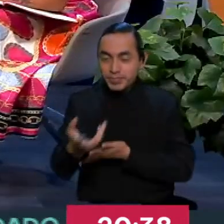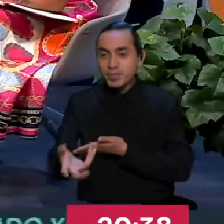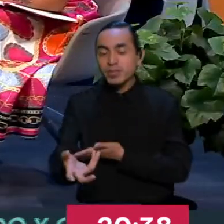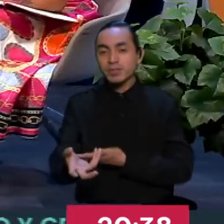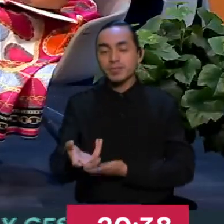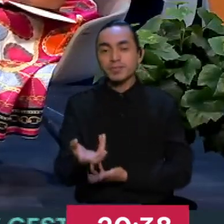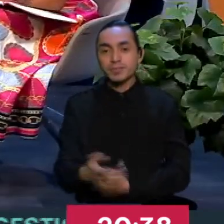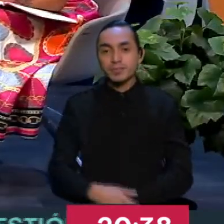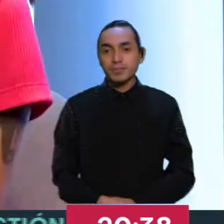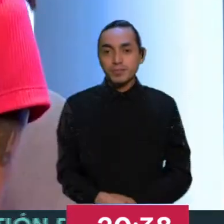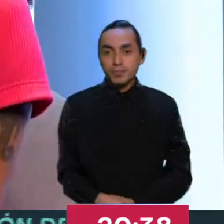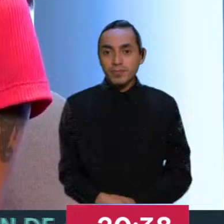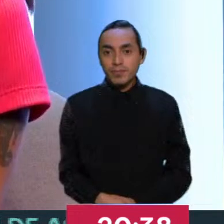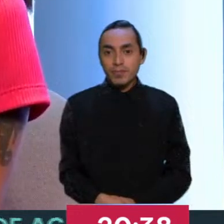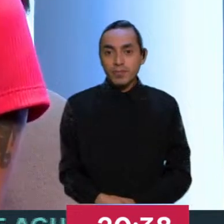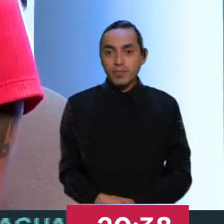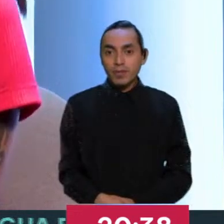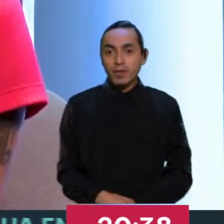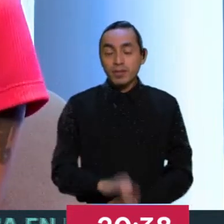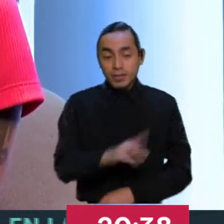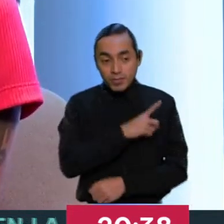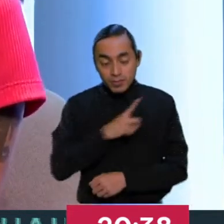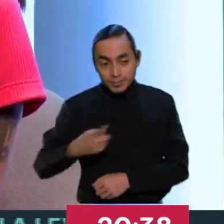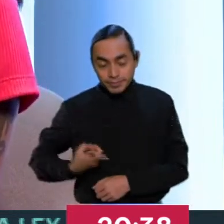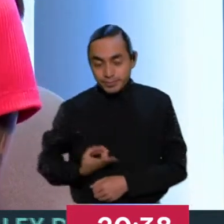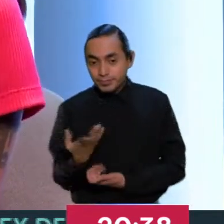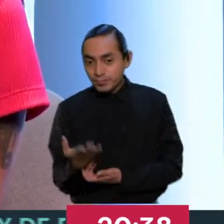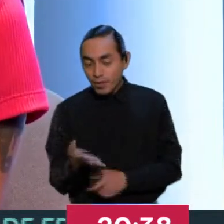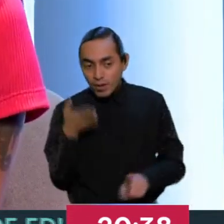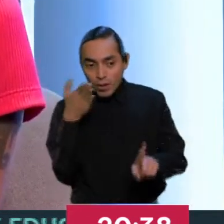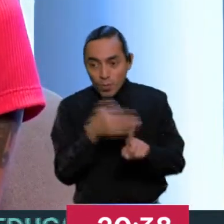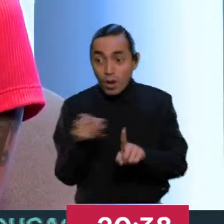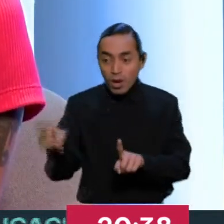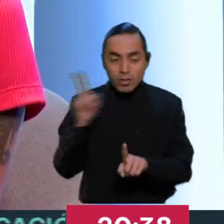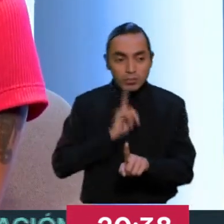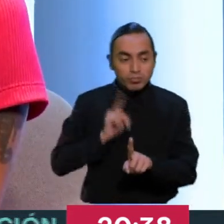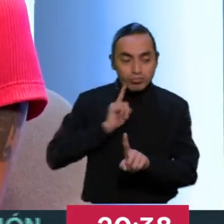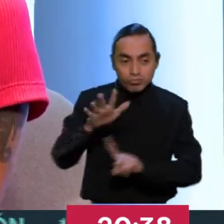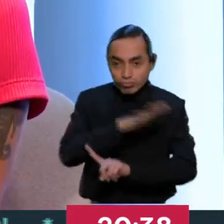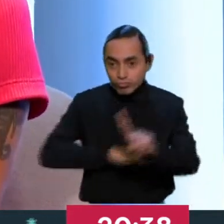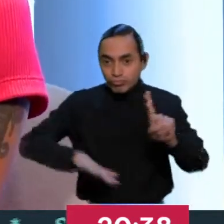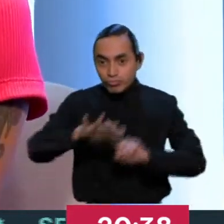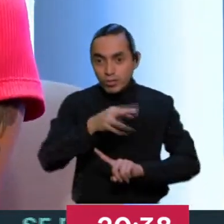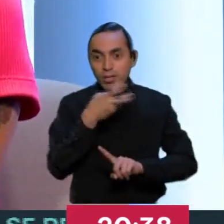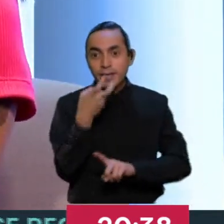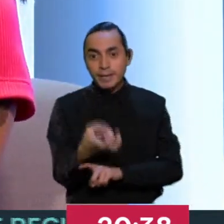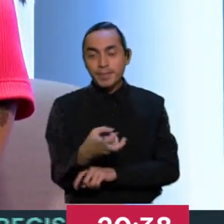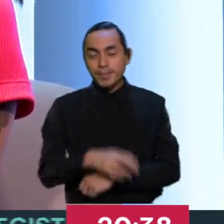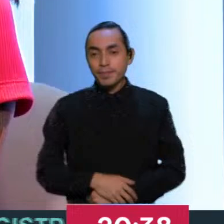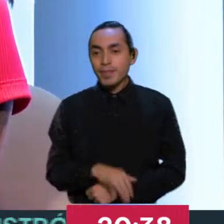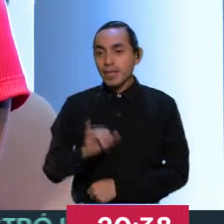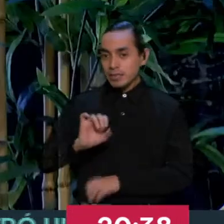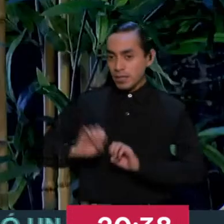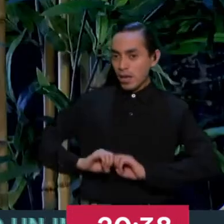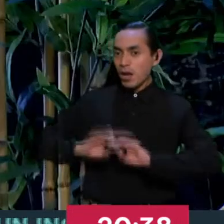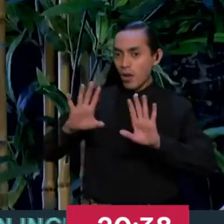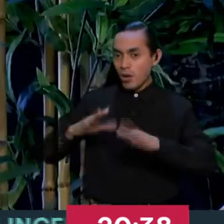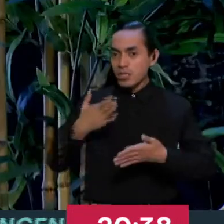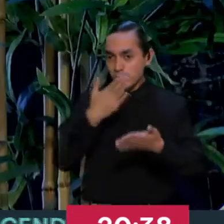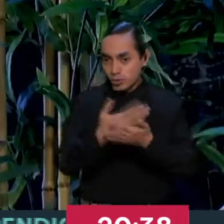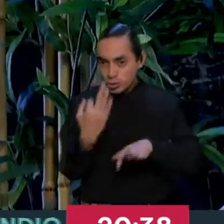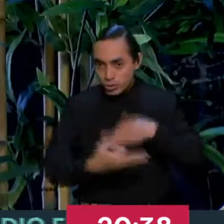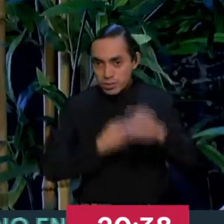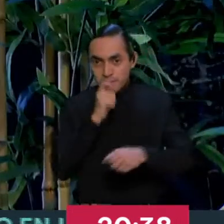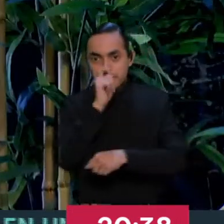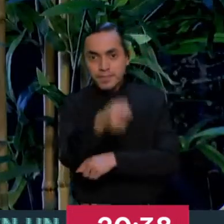qué mundo se enfrentan estas mujeres, ¿no? Precisamente, o sea, llegamos todas de algún modo, si solo nos quedamos ahí como ya un